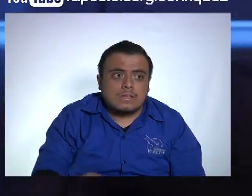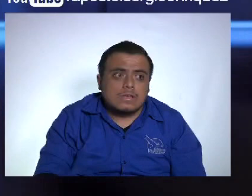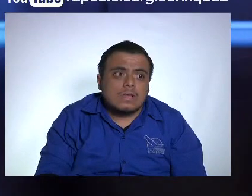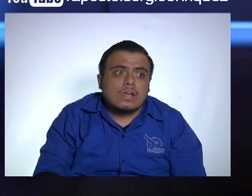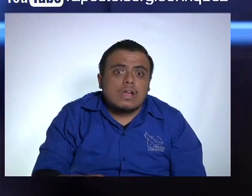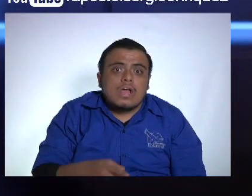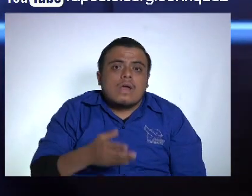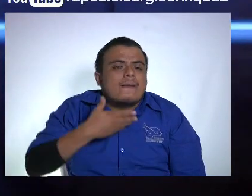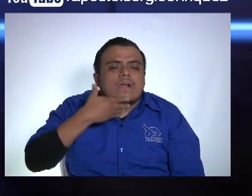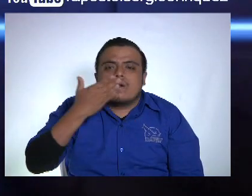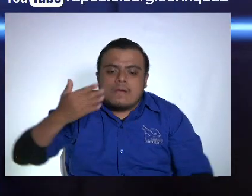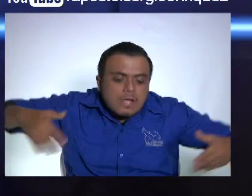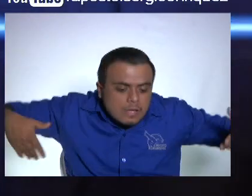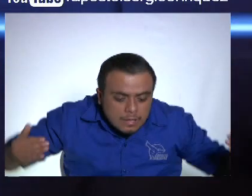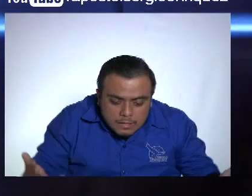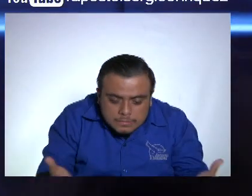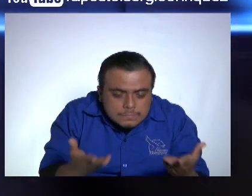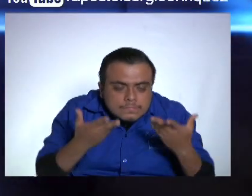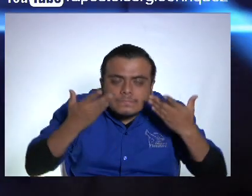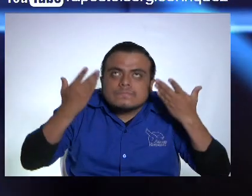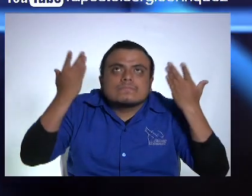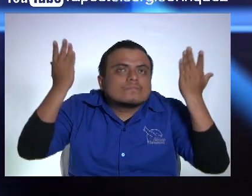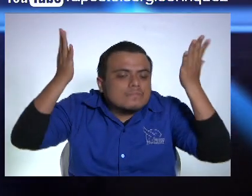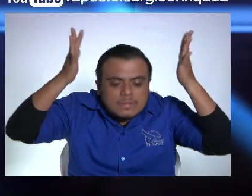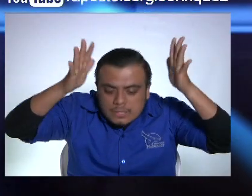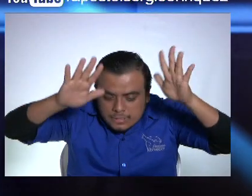Marcos 14:3.